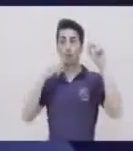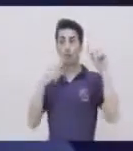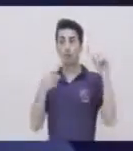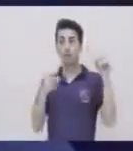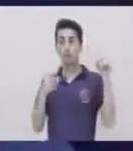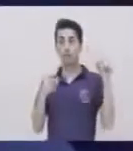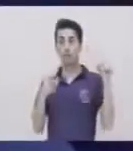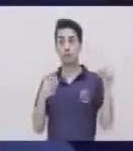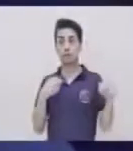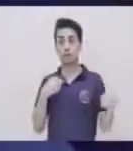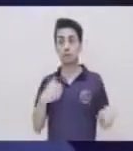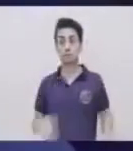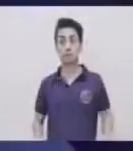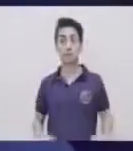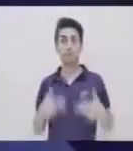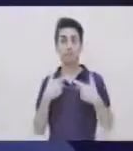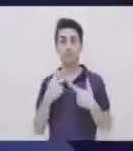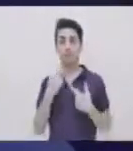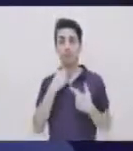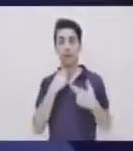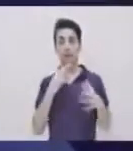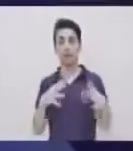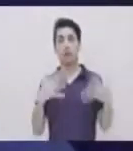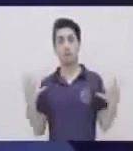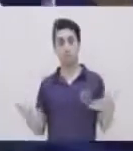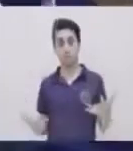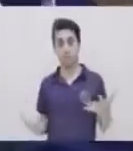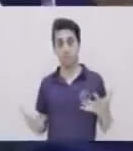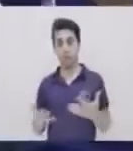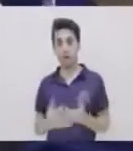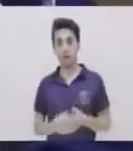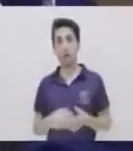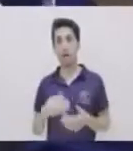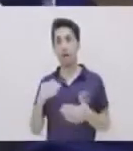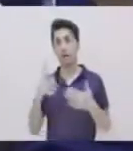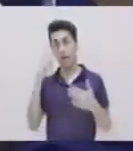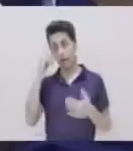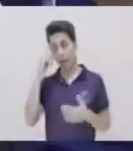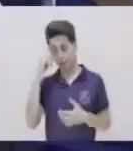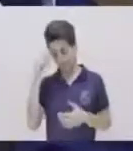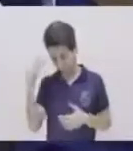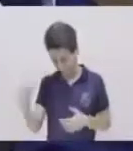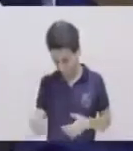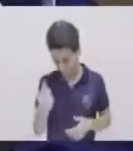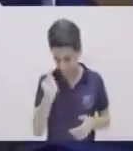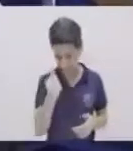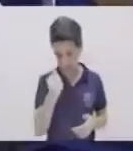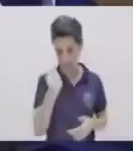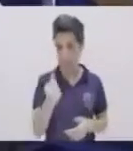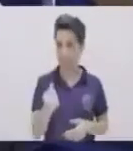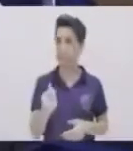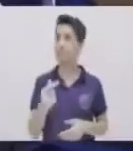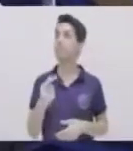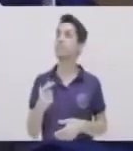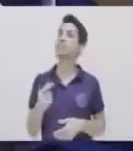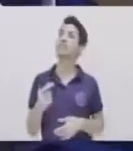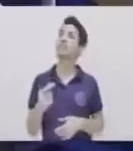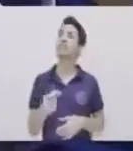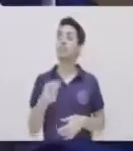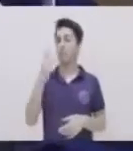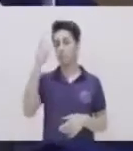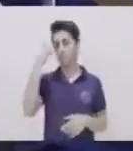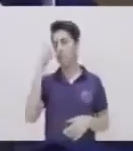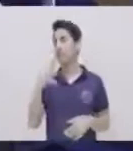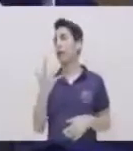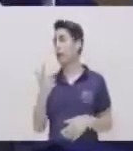La liebre se dio cuenta que su vida peligraba. De pronto se le ocurrió una idea.